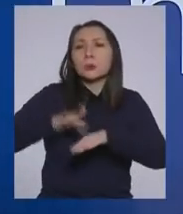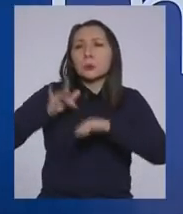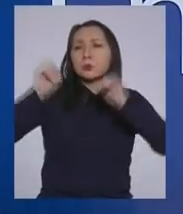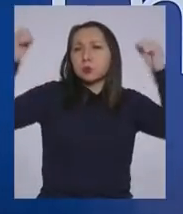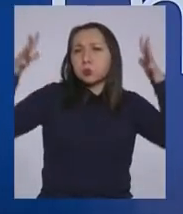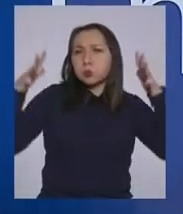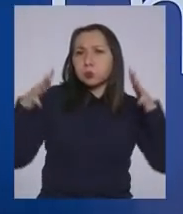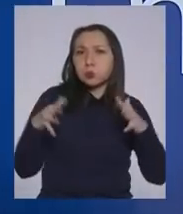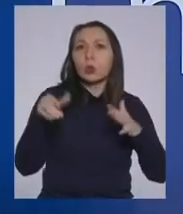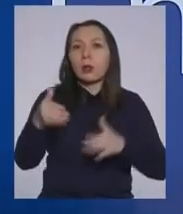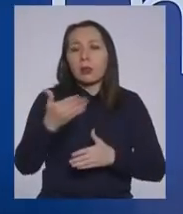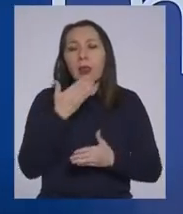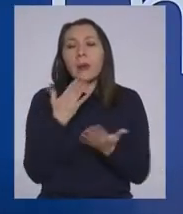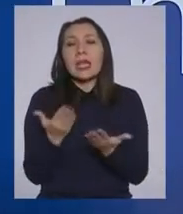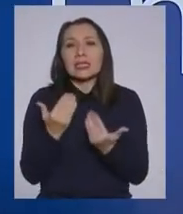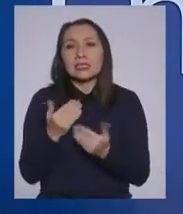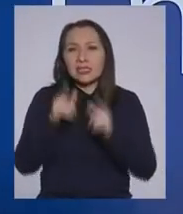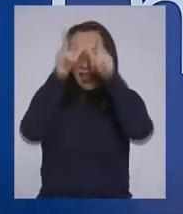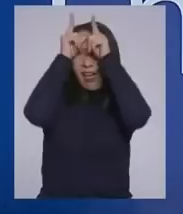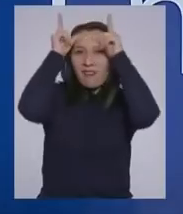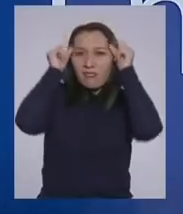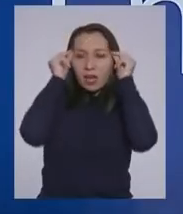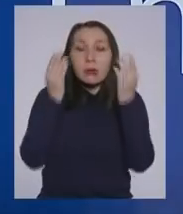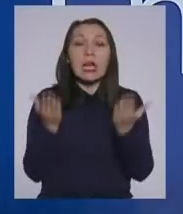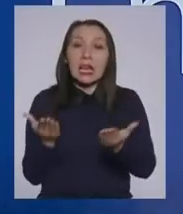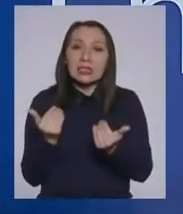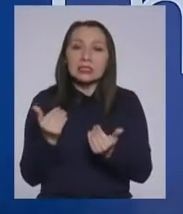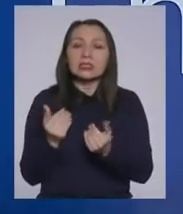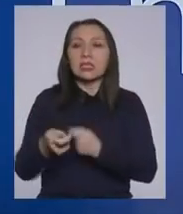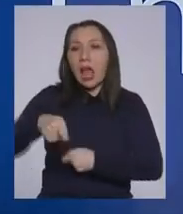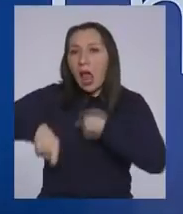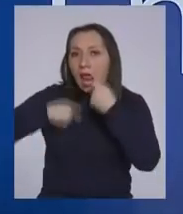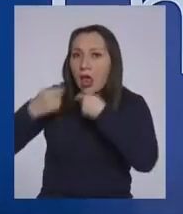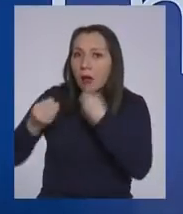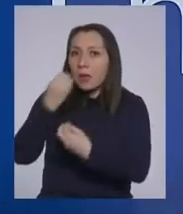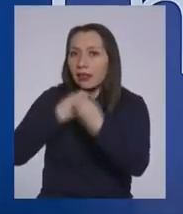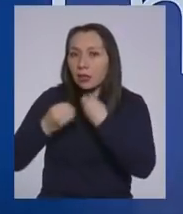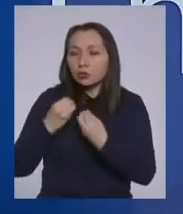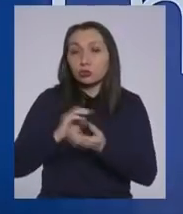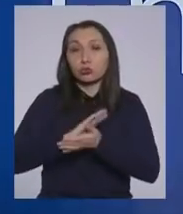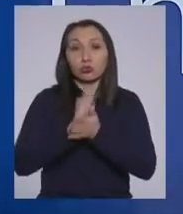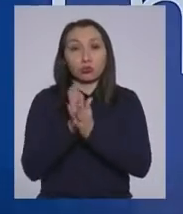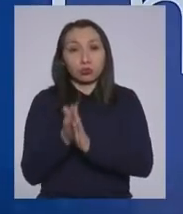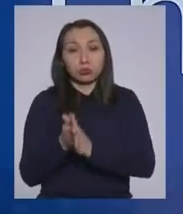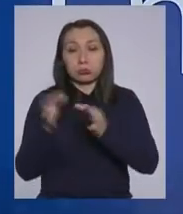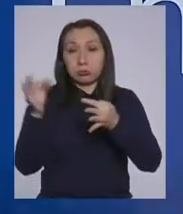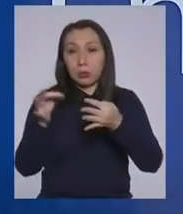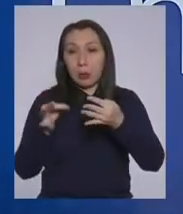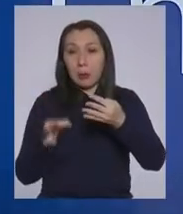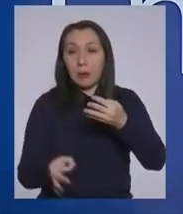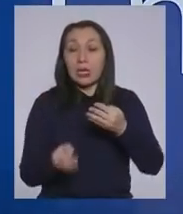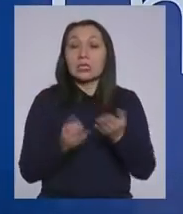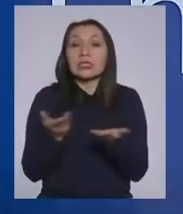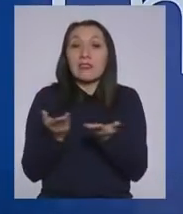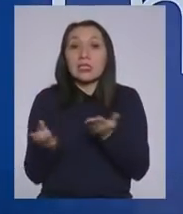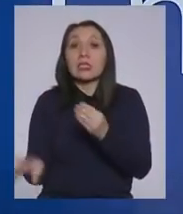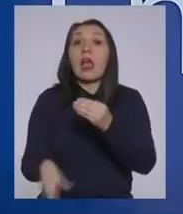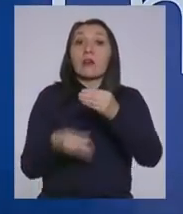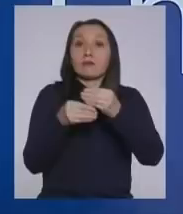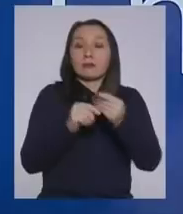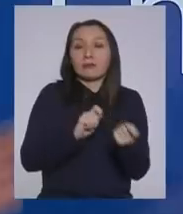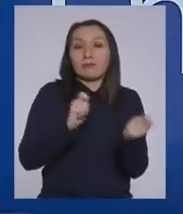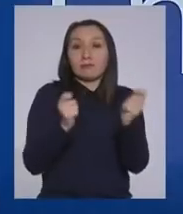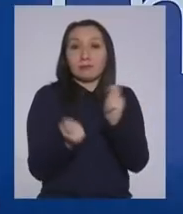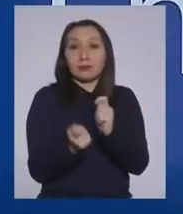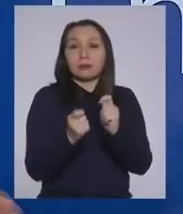climatización, necesitamos enfermería, necesitamos alimentación. Todos estos servicios adicionales que hacen